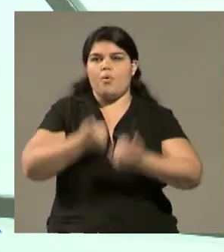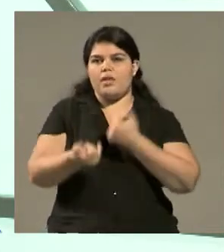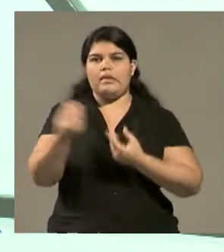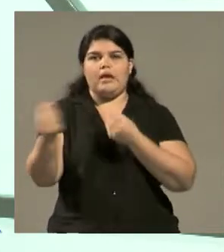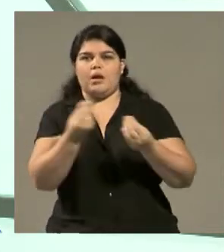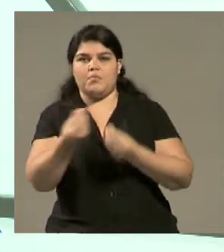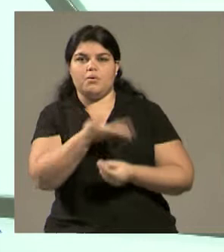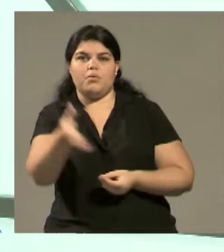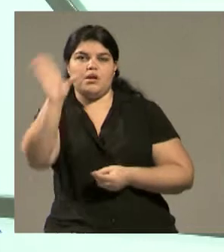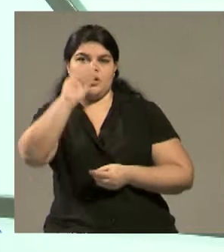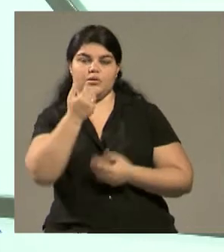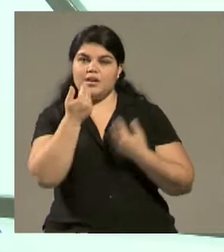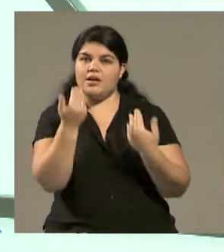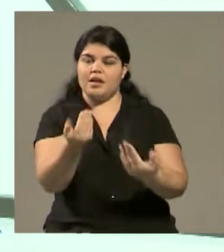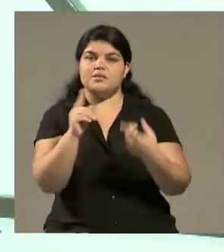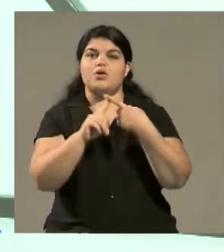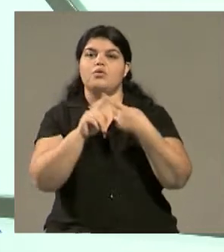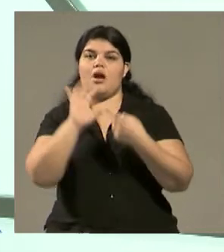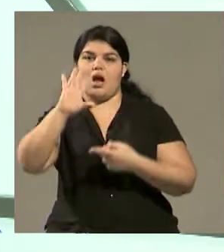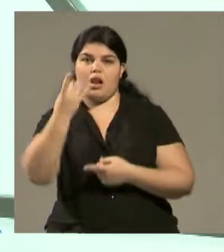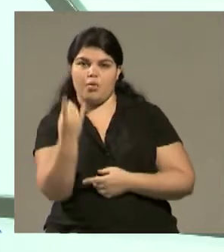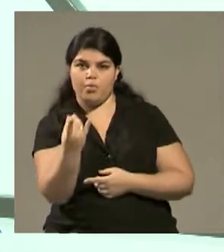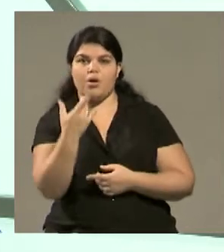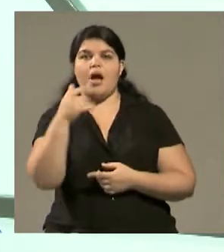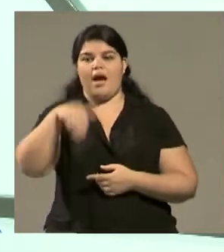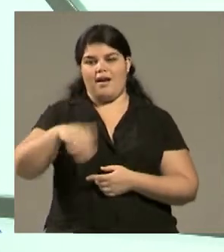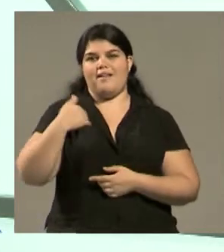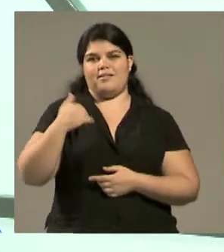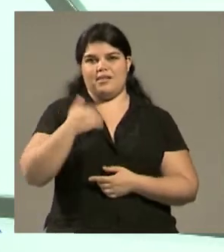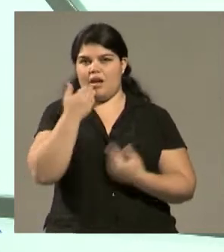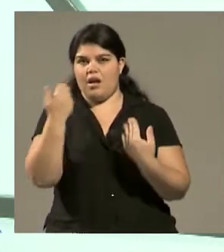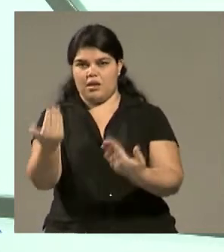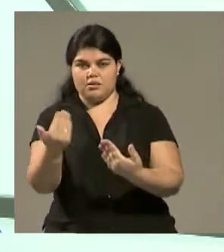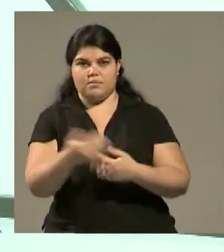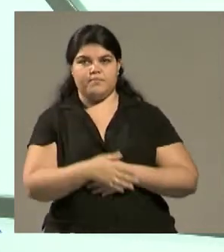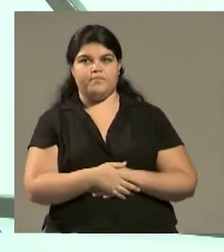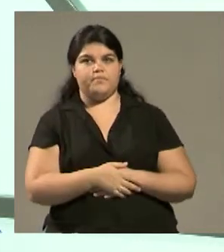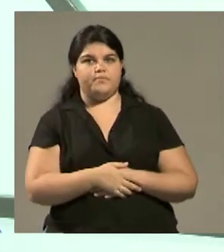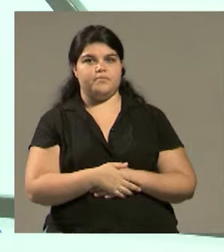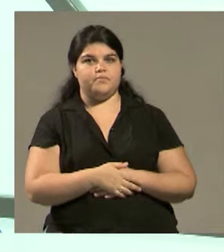buenas noches, Cristian, te agradecemos el contacto con Señal U y con Argentina.